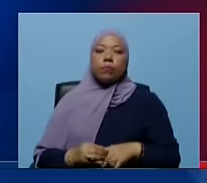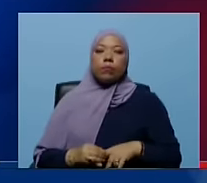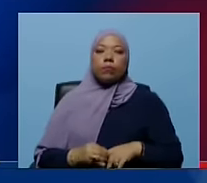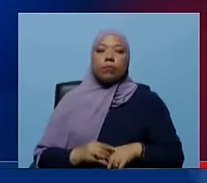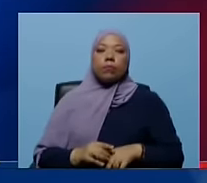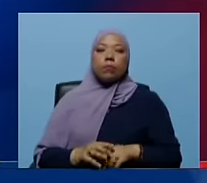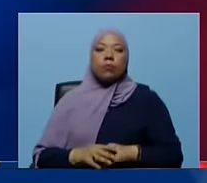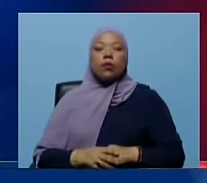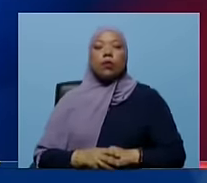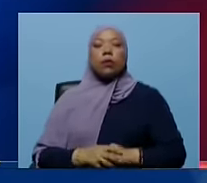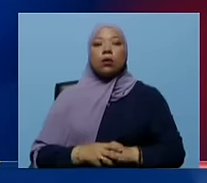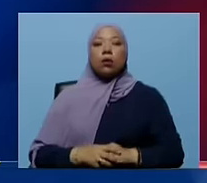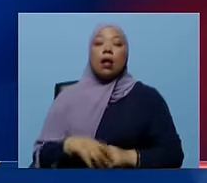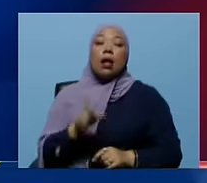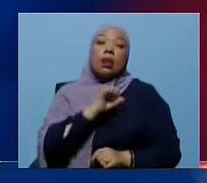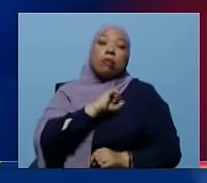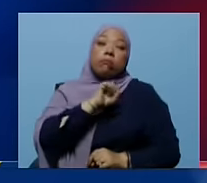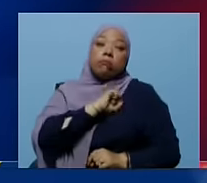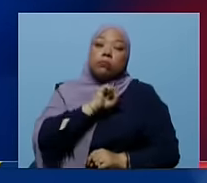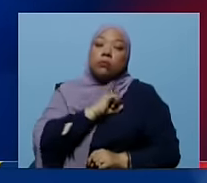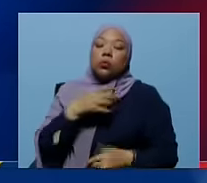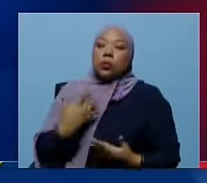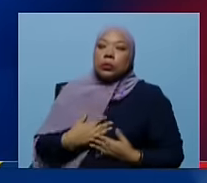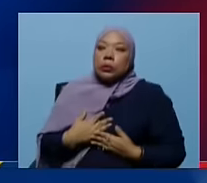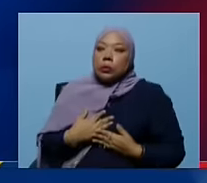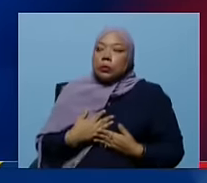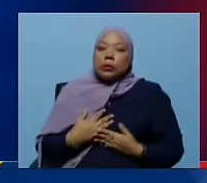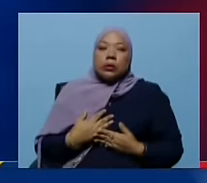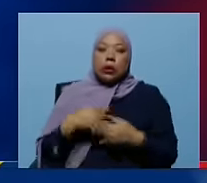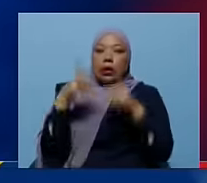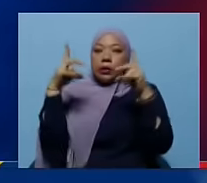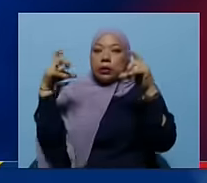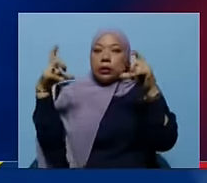Porque son angustiantes las imágenes